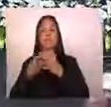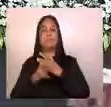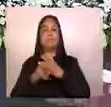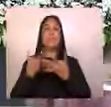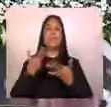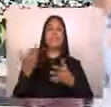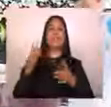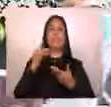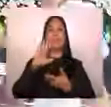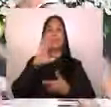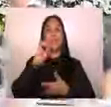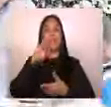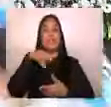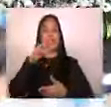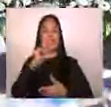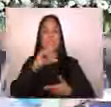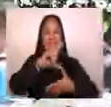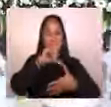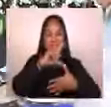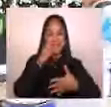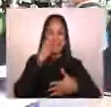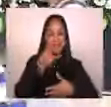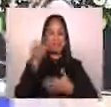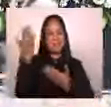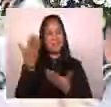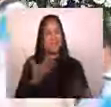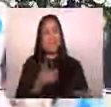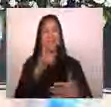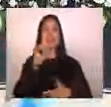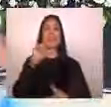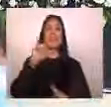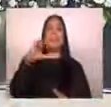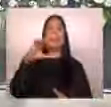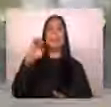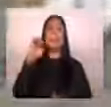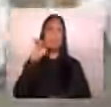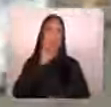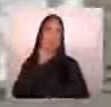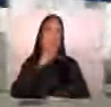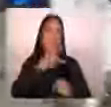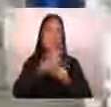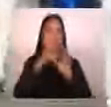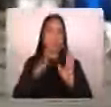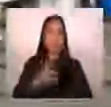una banda latina. Bienvenido, Liceo Juvenil Guatemalteco.